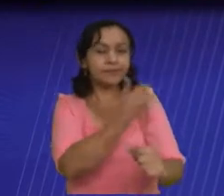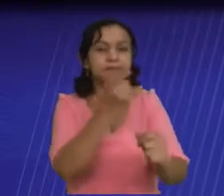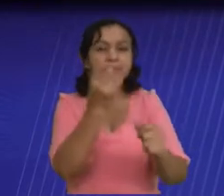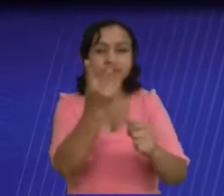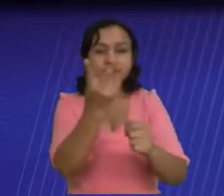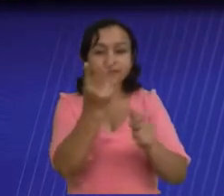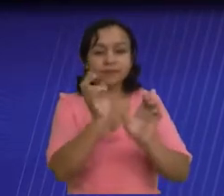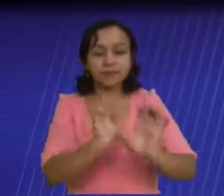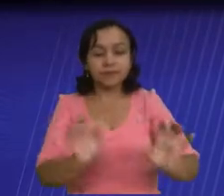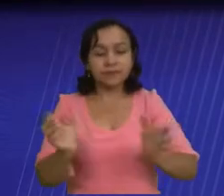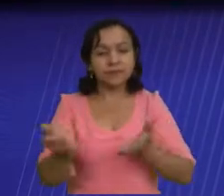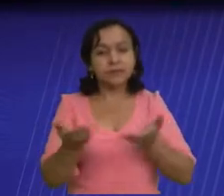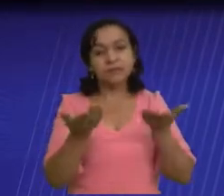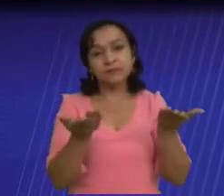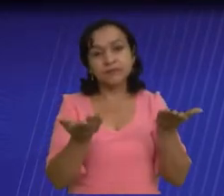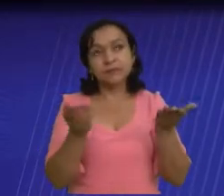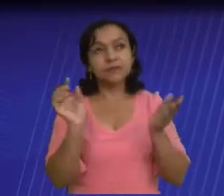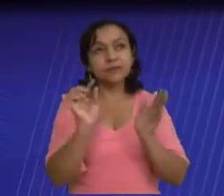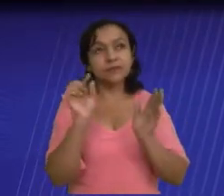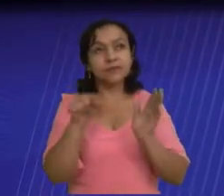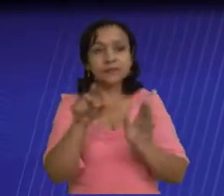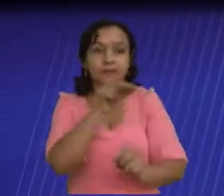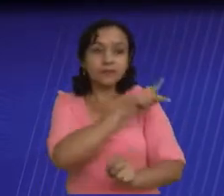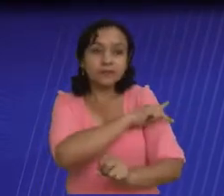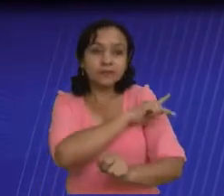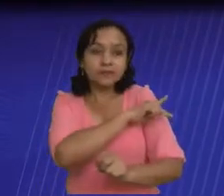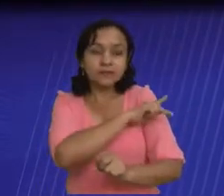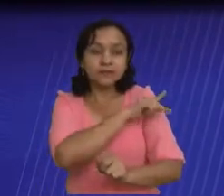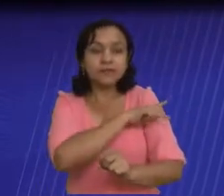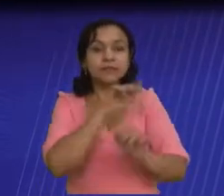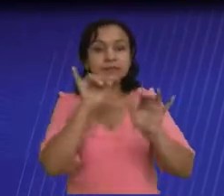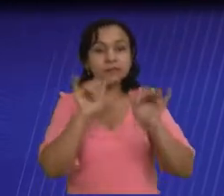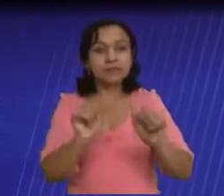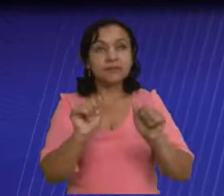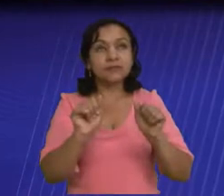trasladados los niños. En estos momentos pues ya la Policía Nacional está